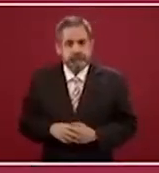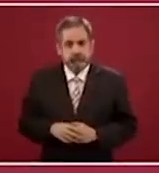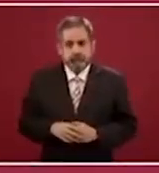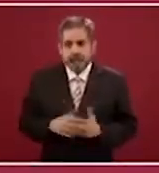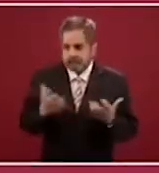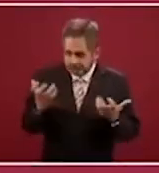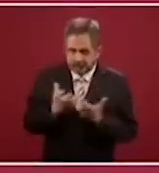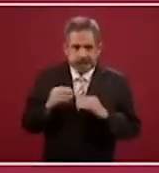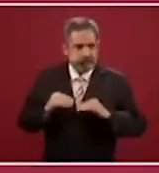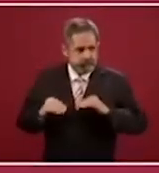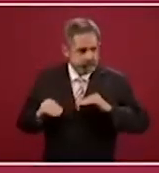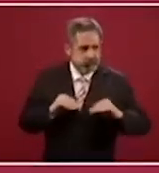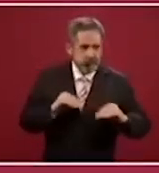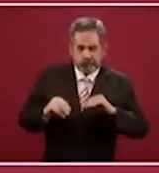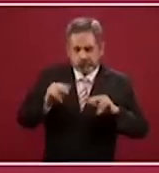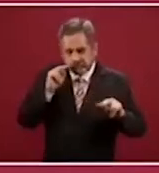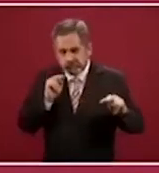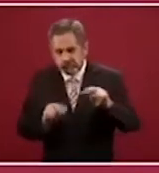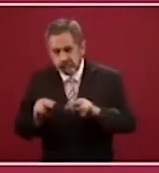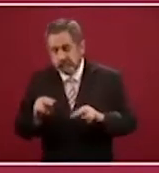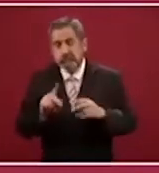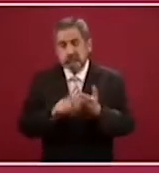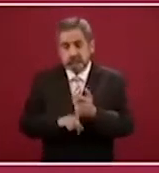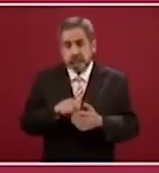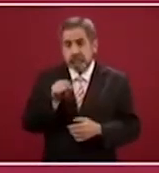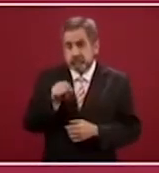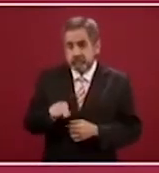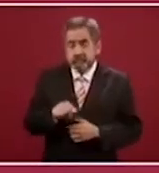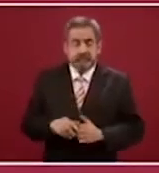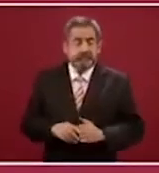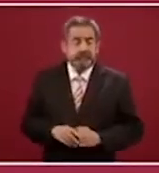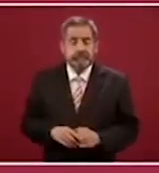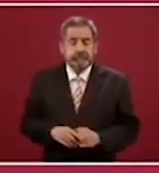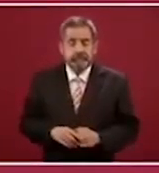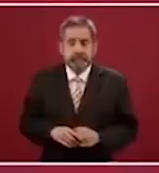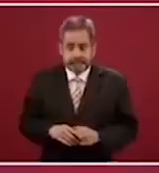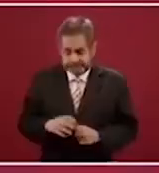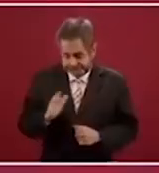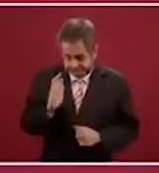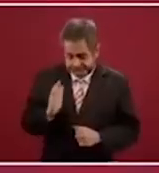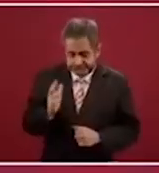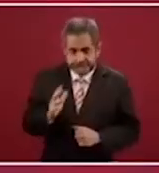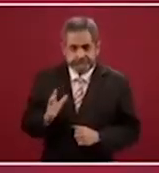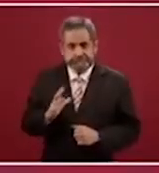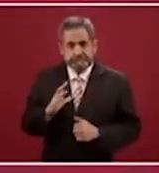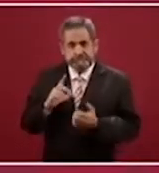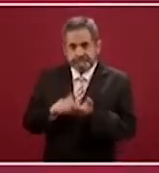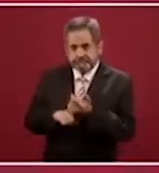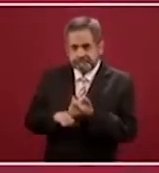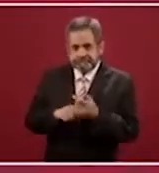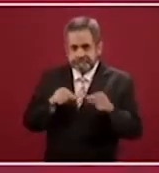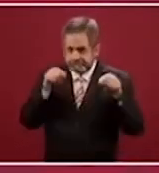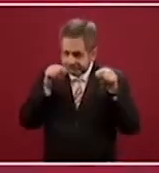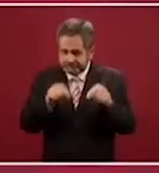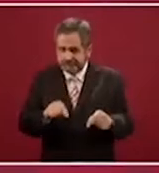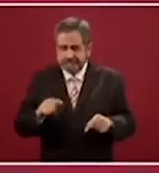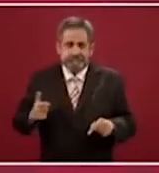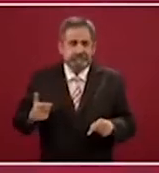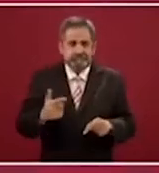actuando, hay elementos suficientes, más que en ningún otro estado,